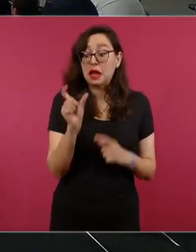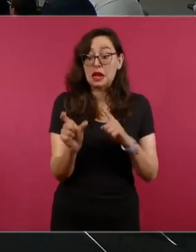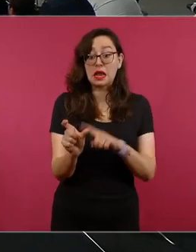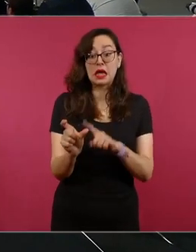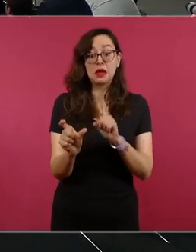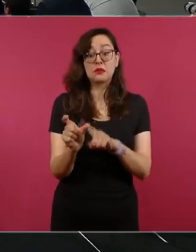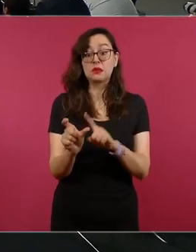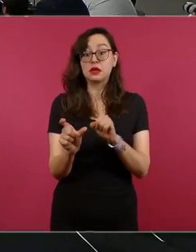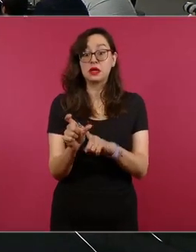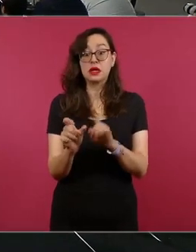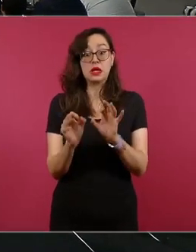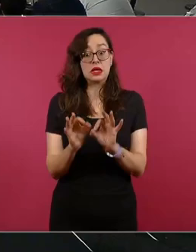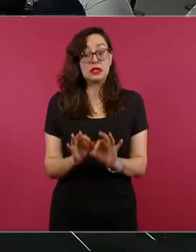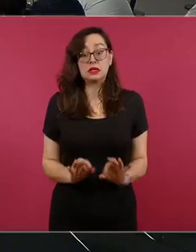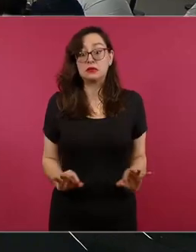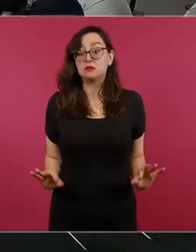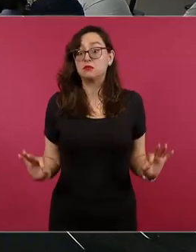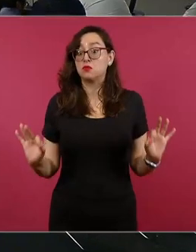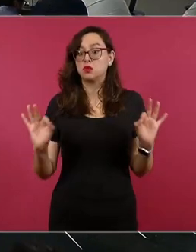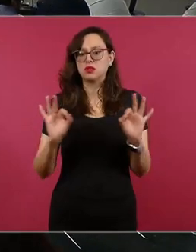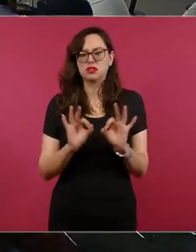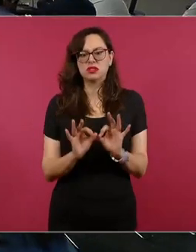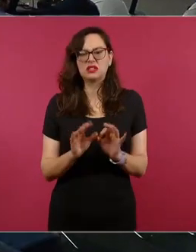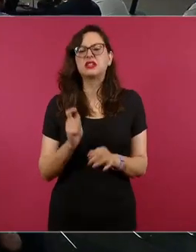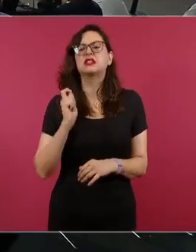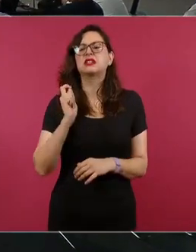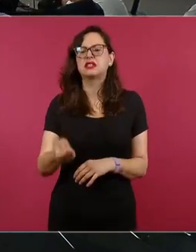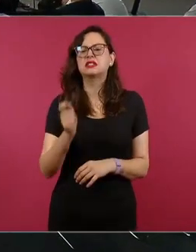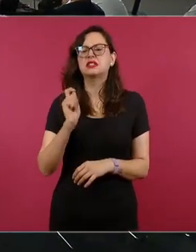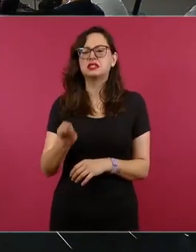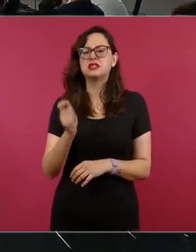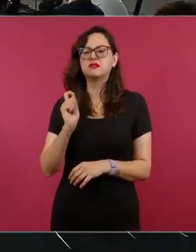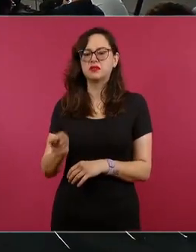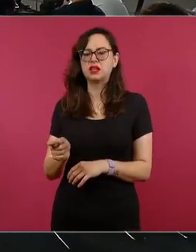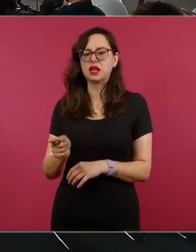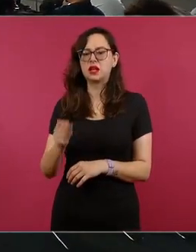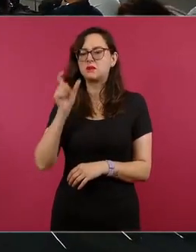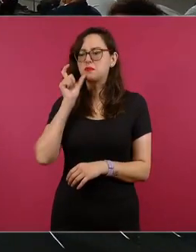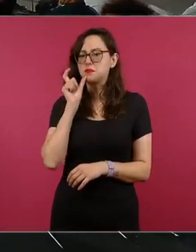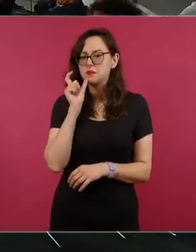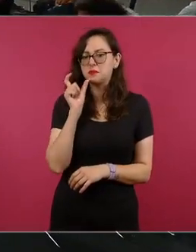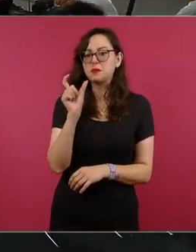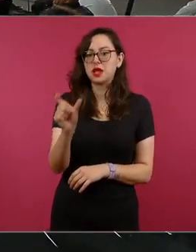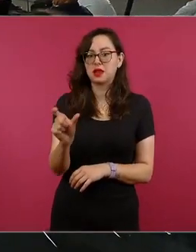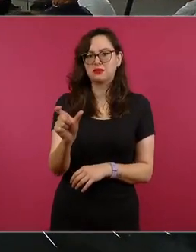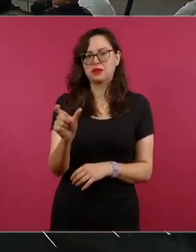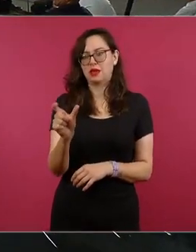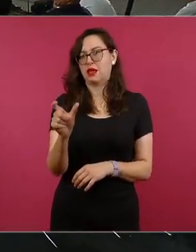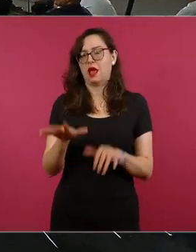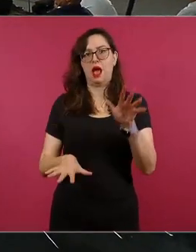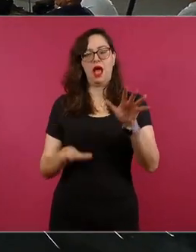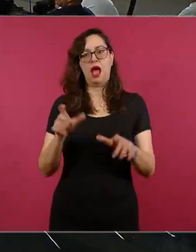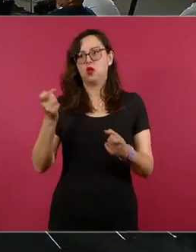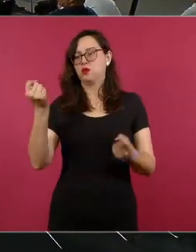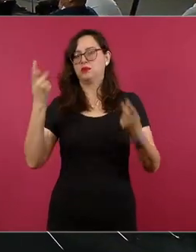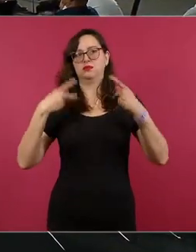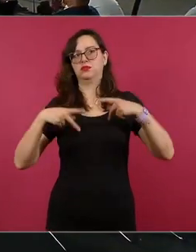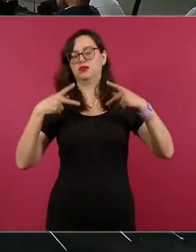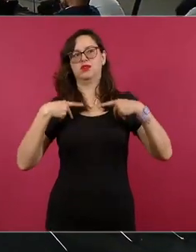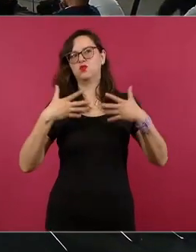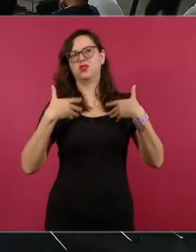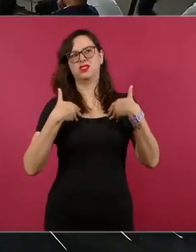A ver, tradúcelo, porque sí, es muy física. Gracias,